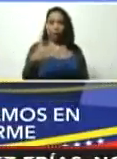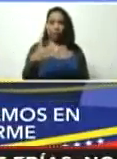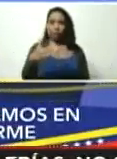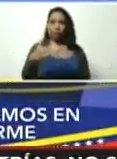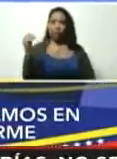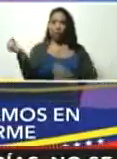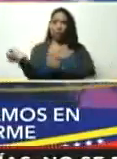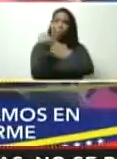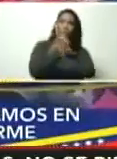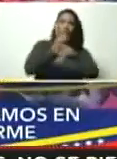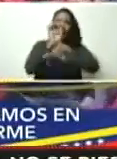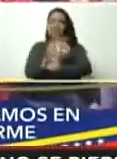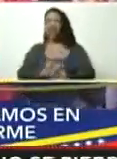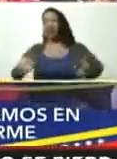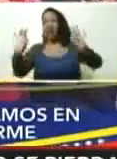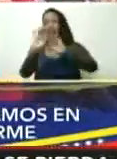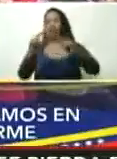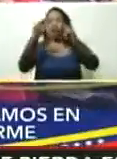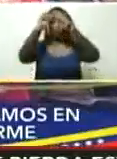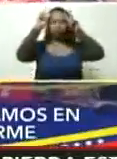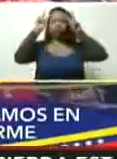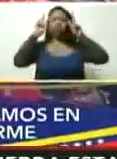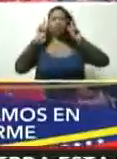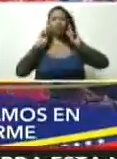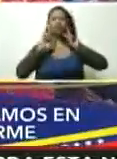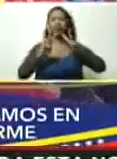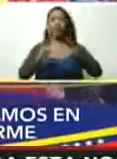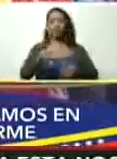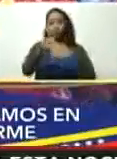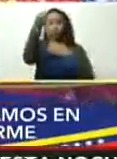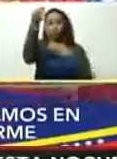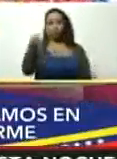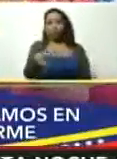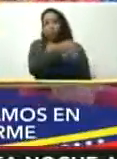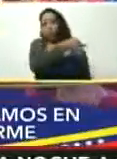implacable, impecable y perfecta.